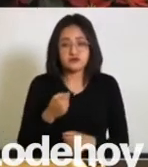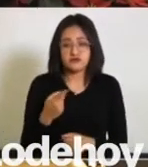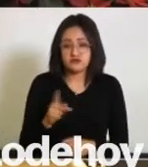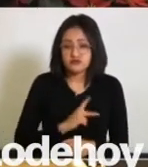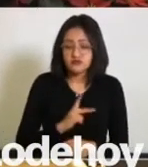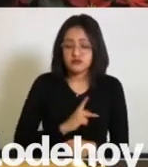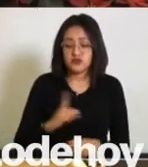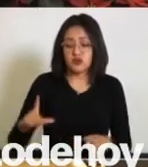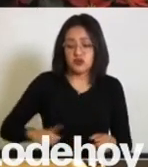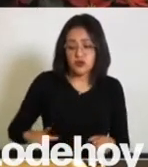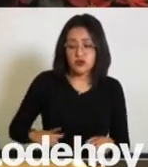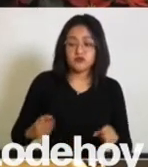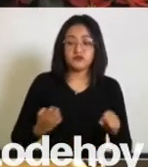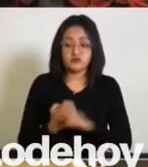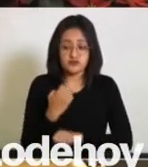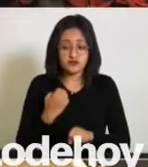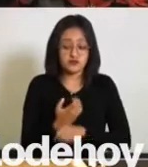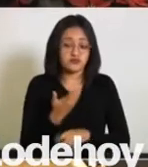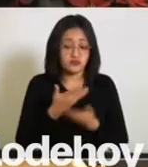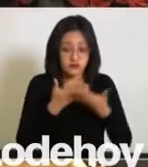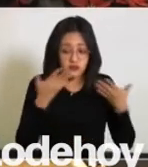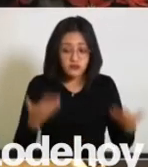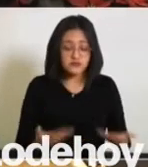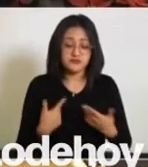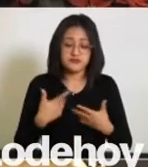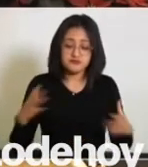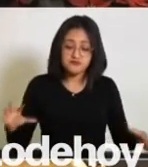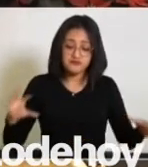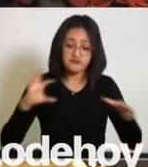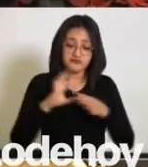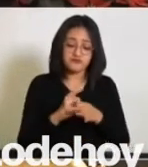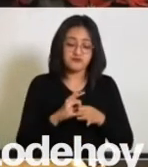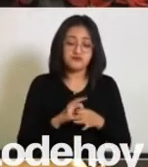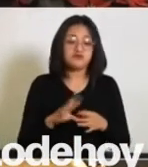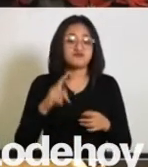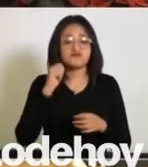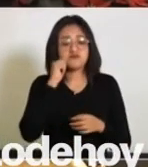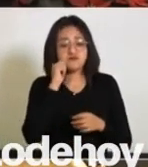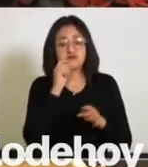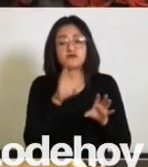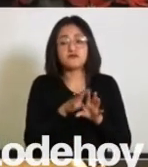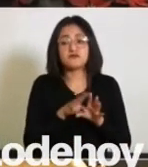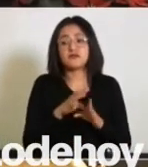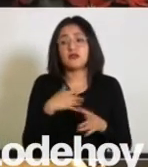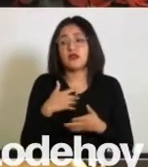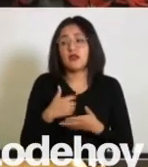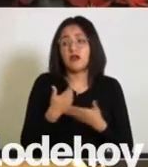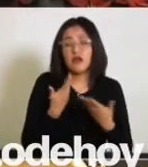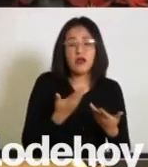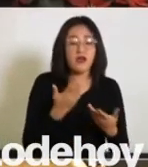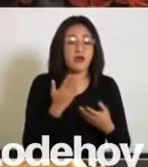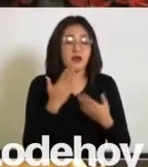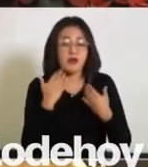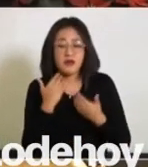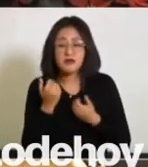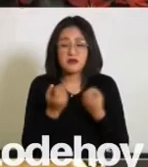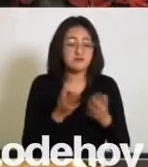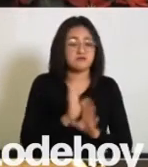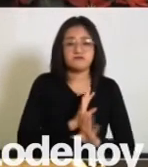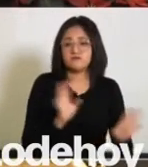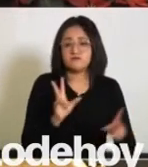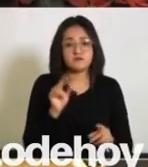gobierno del estado va a contribuir sin dobleces sin ninguna circunstancia